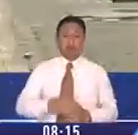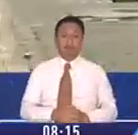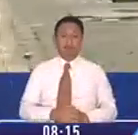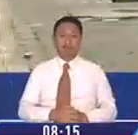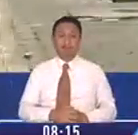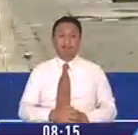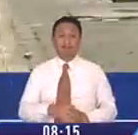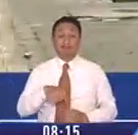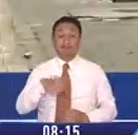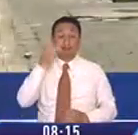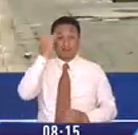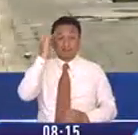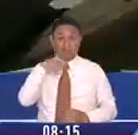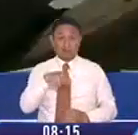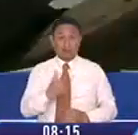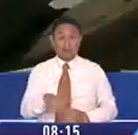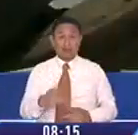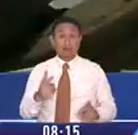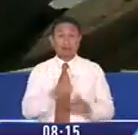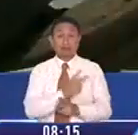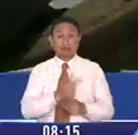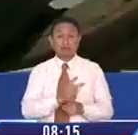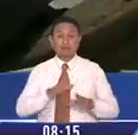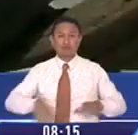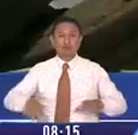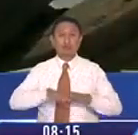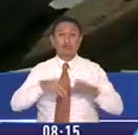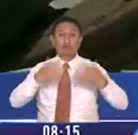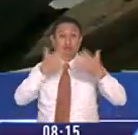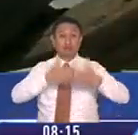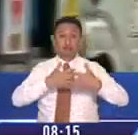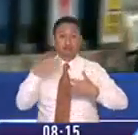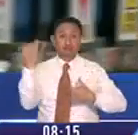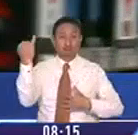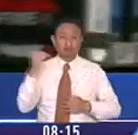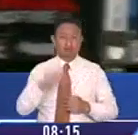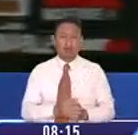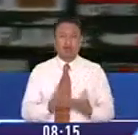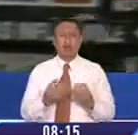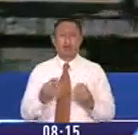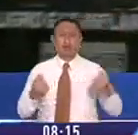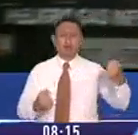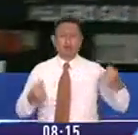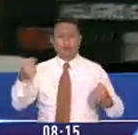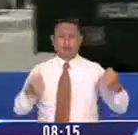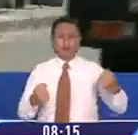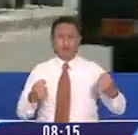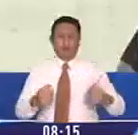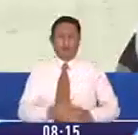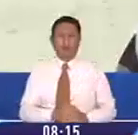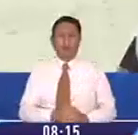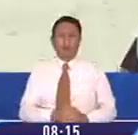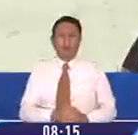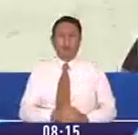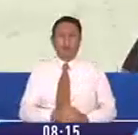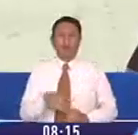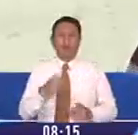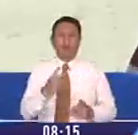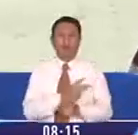Temen que la situación empeore, pues es una zona industrial y transitan gran cantidad de vehículos pesados.